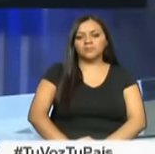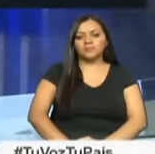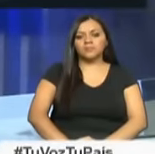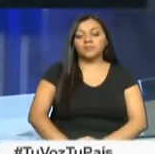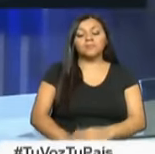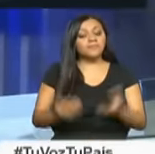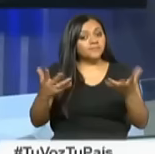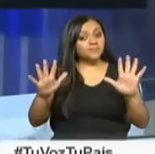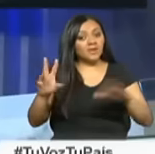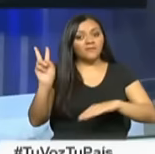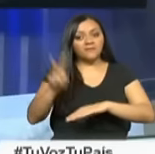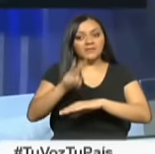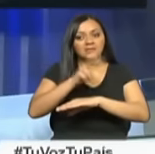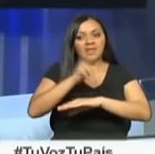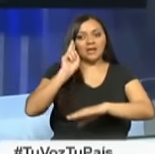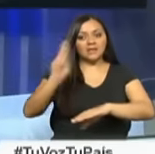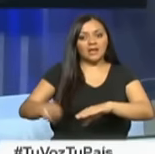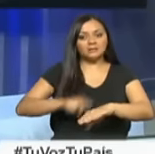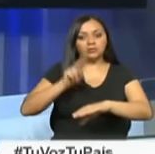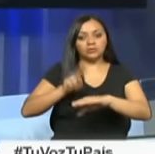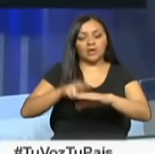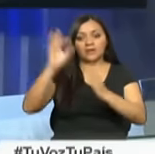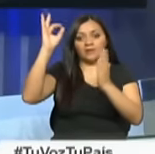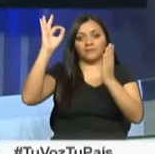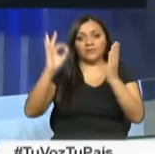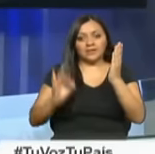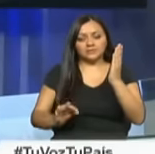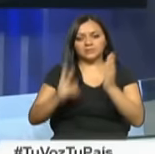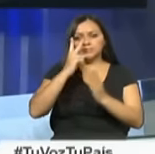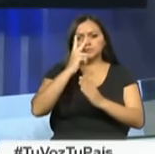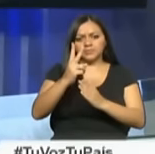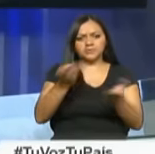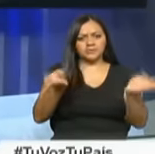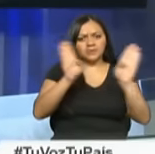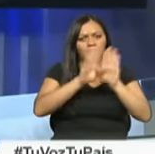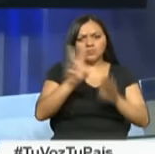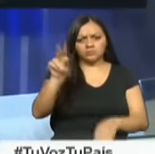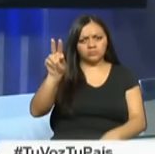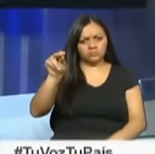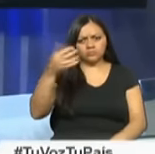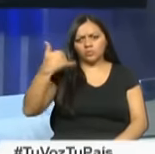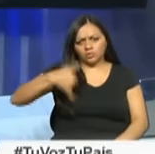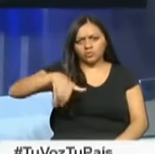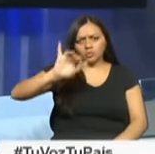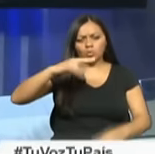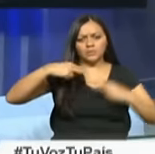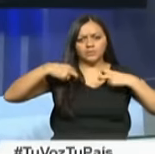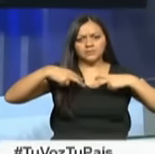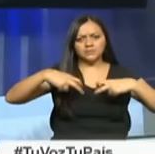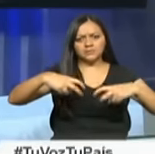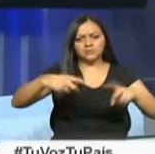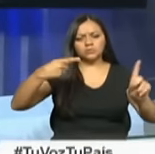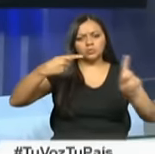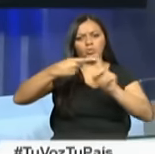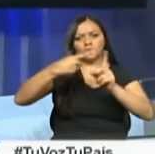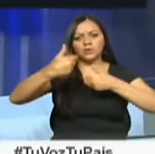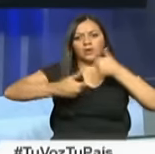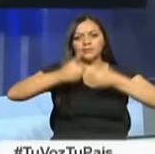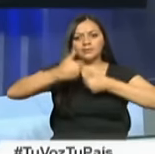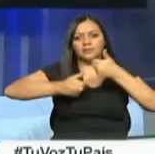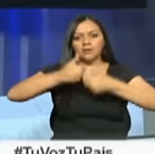La Fiscalía Nacional Financiera ha decidido no archivar y seguir adelante con la investigación contra el candidato de la